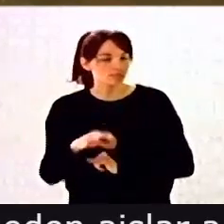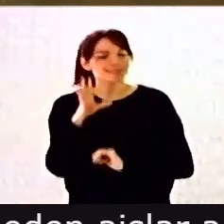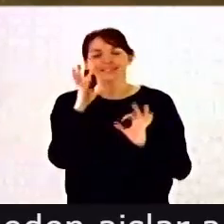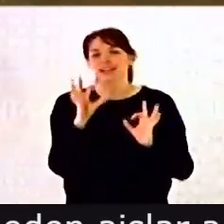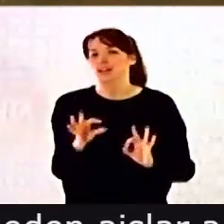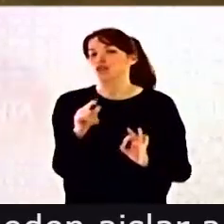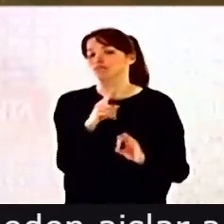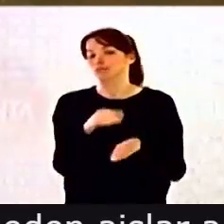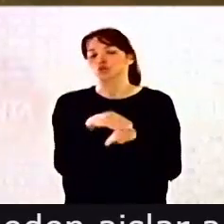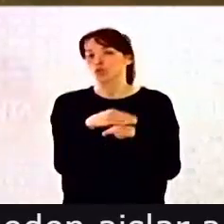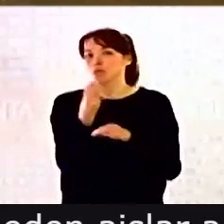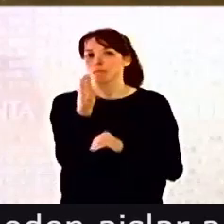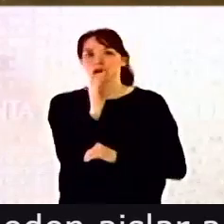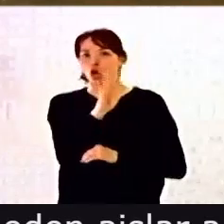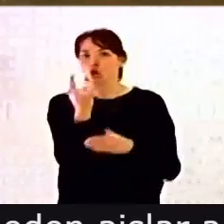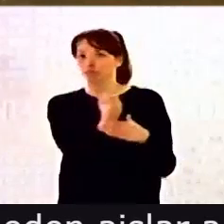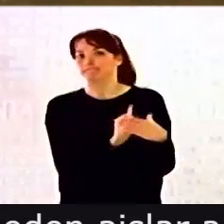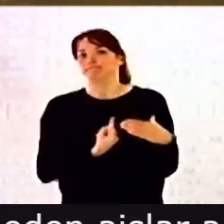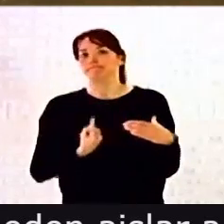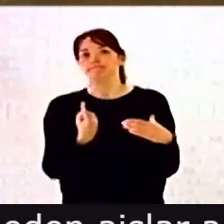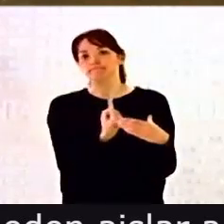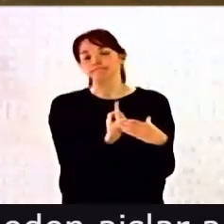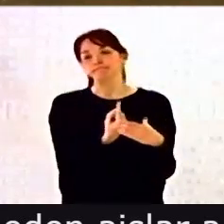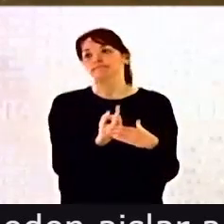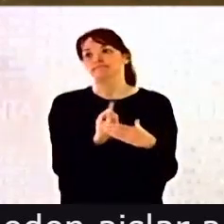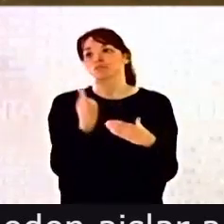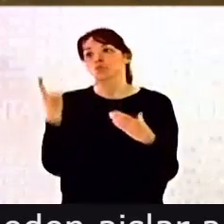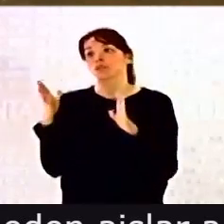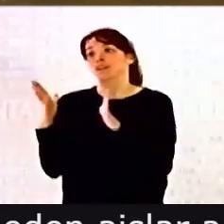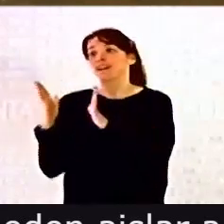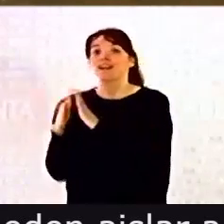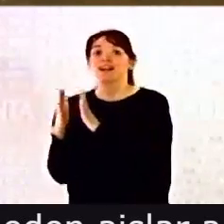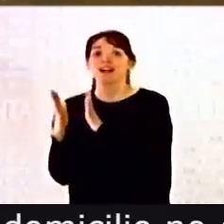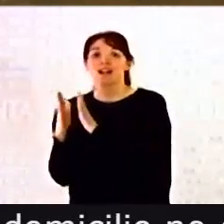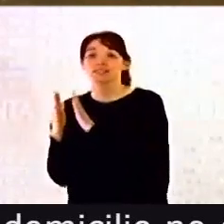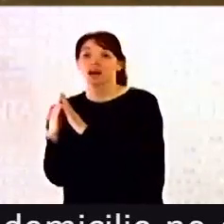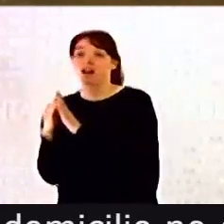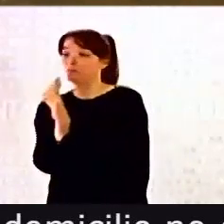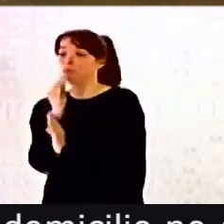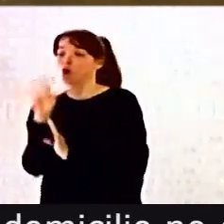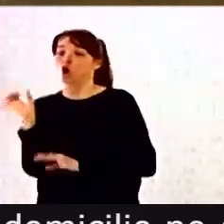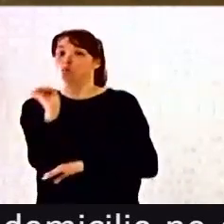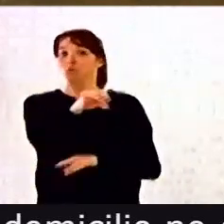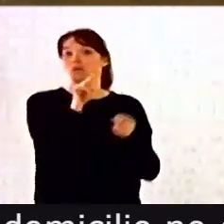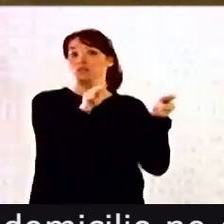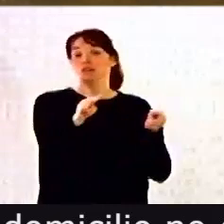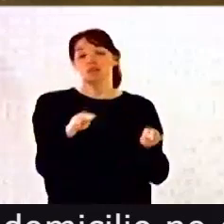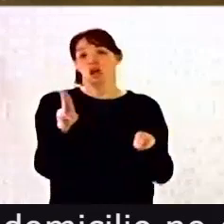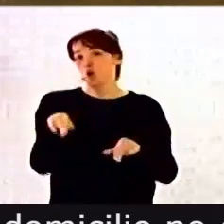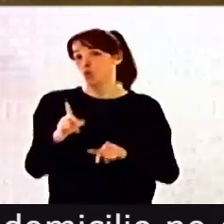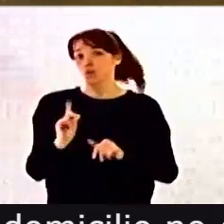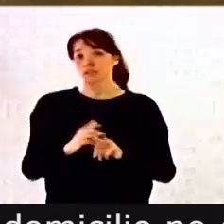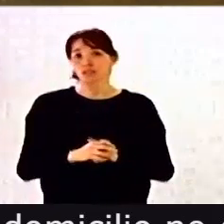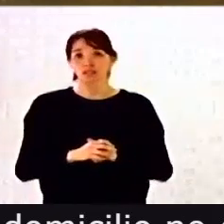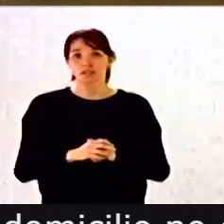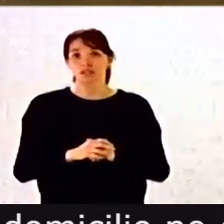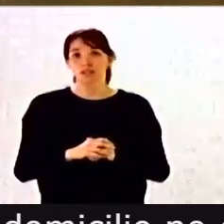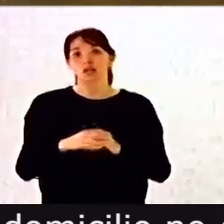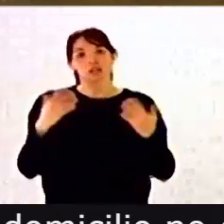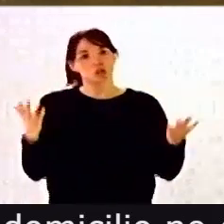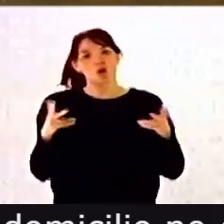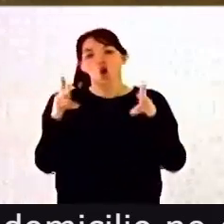de las soluciones. Un domicilio no es ni mucho menos mejor que una residencia y, por supuesto, un